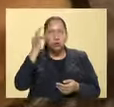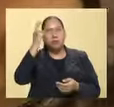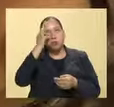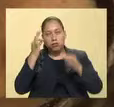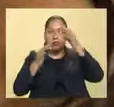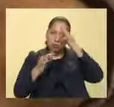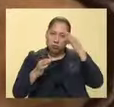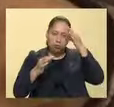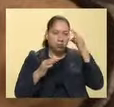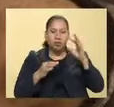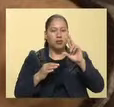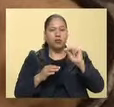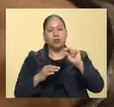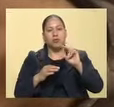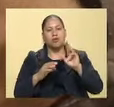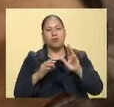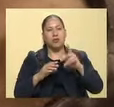repasarlo.